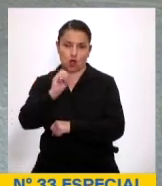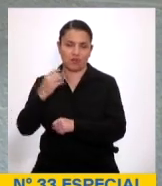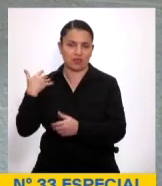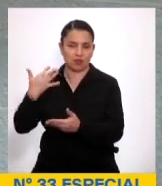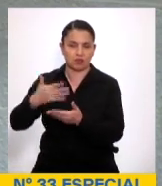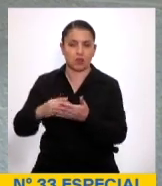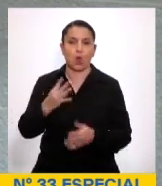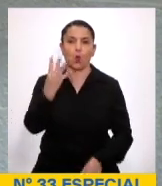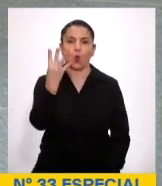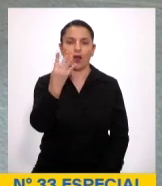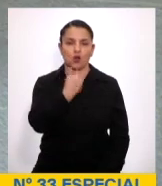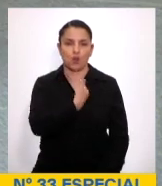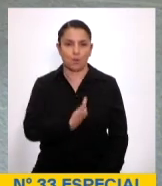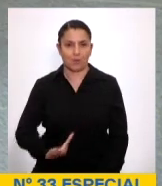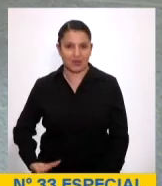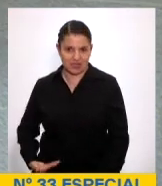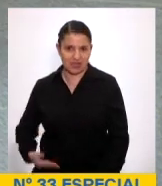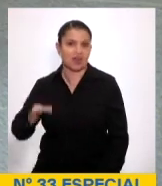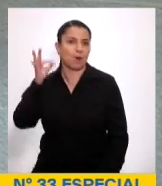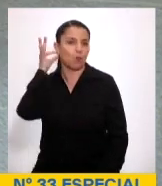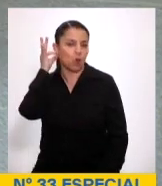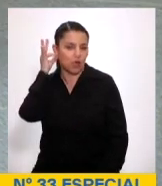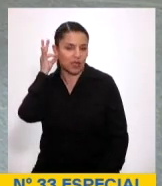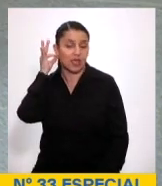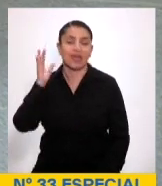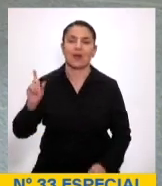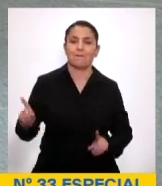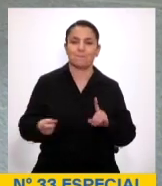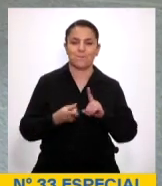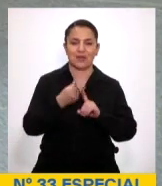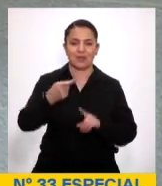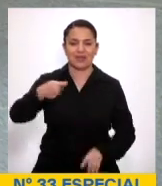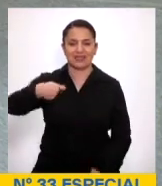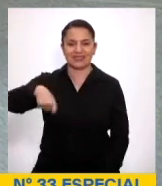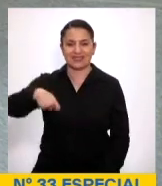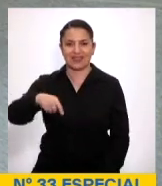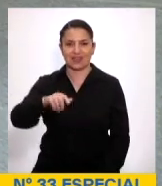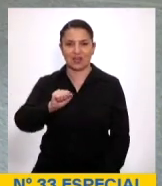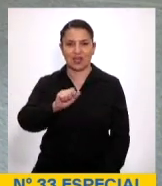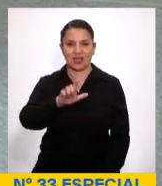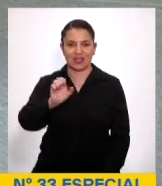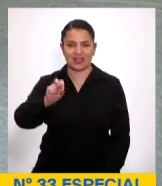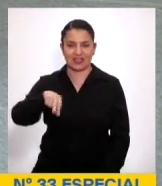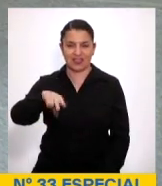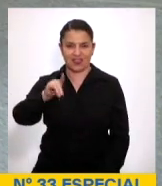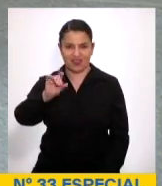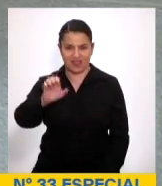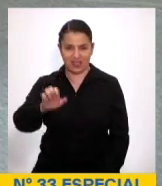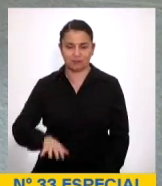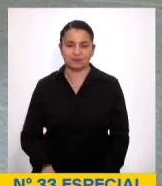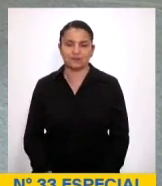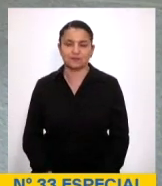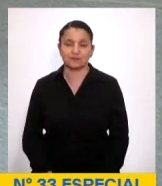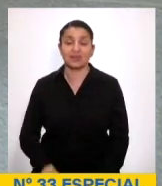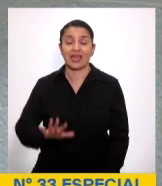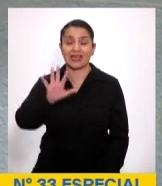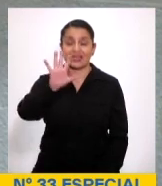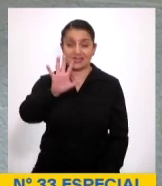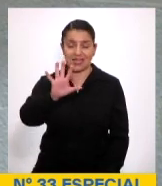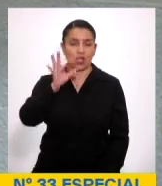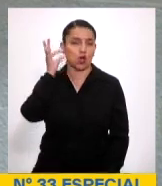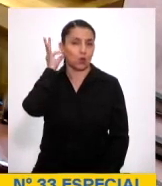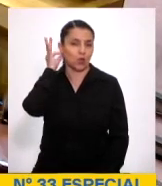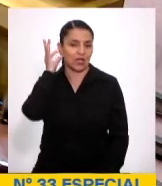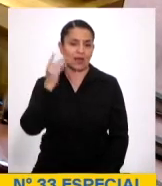presidentas del senado destacando la primera de ellas la senadora Isabel Allende y cinco mujeres presidenta de la cámara de